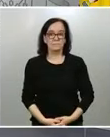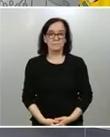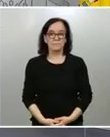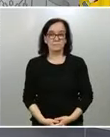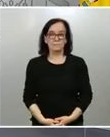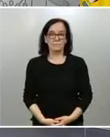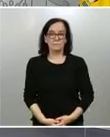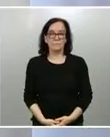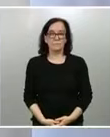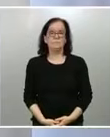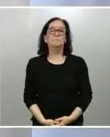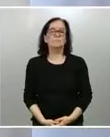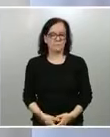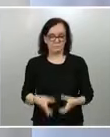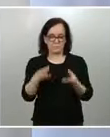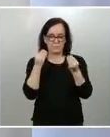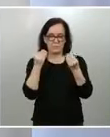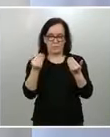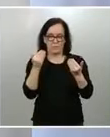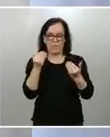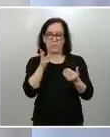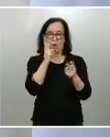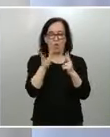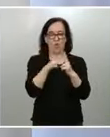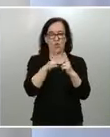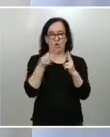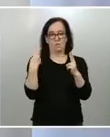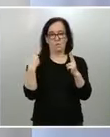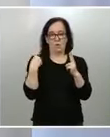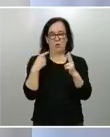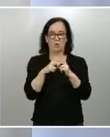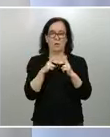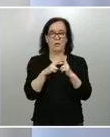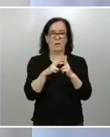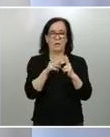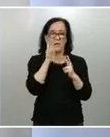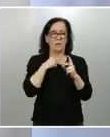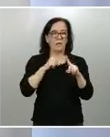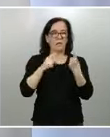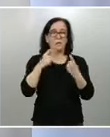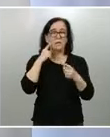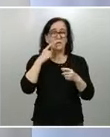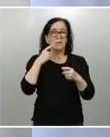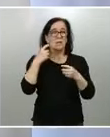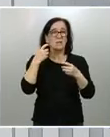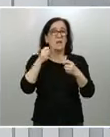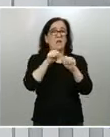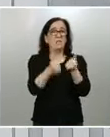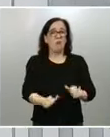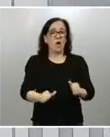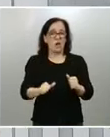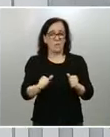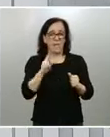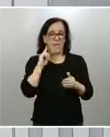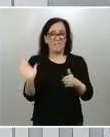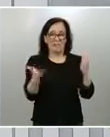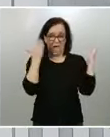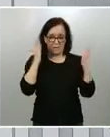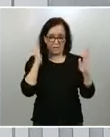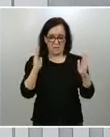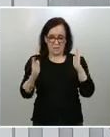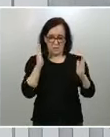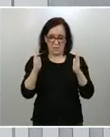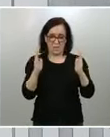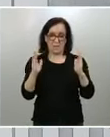muchas gracias mercedes por tus dos preguntas en primer lugar en el instrumento pertinente en esta fase en esta etapa de des